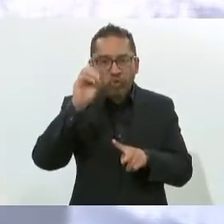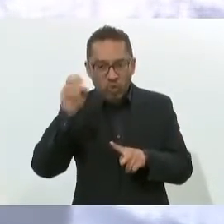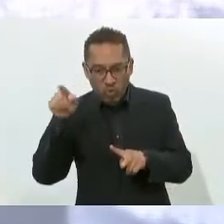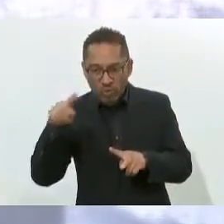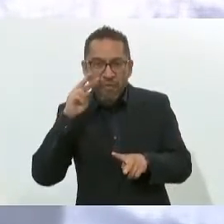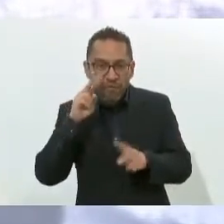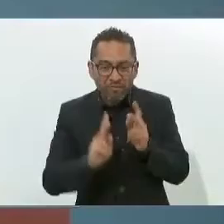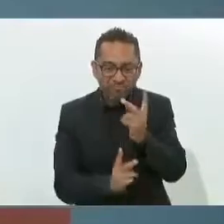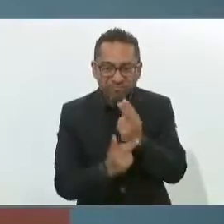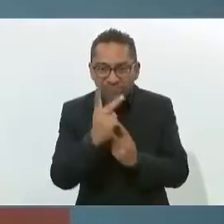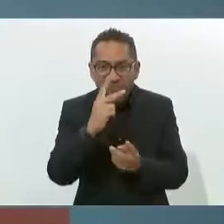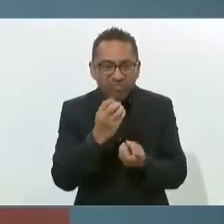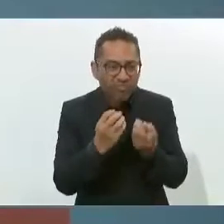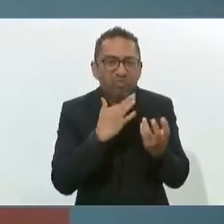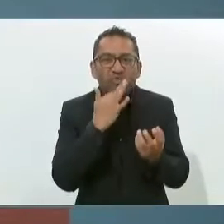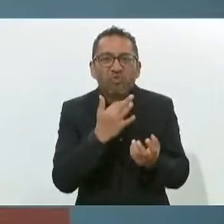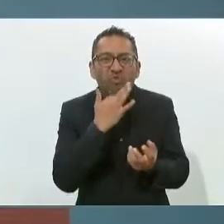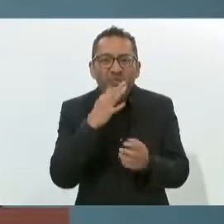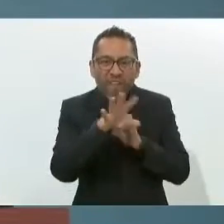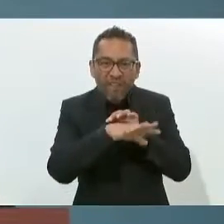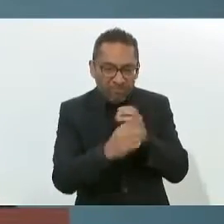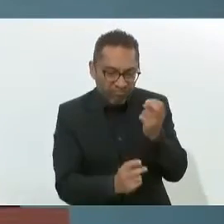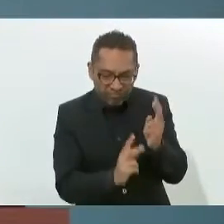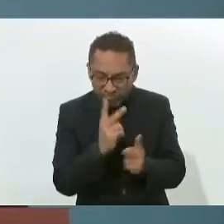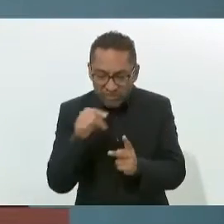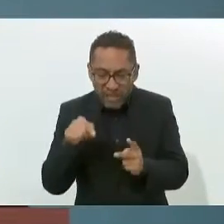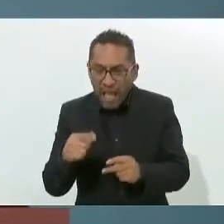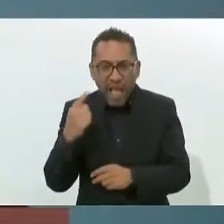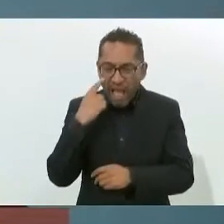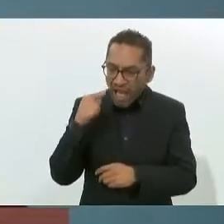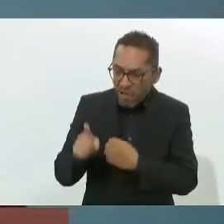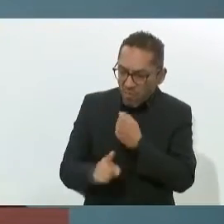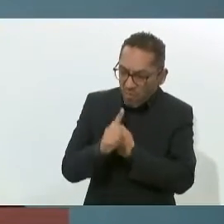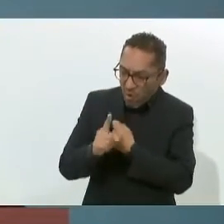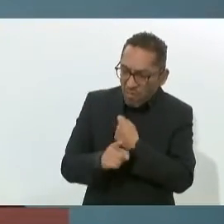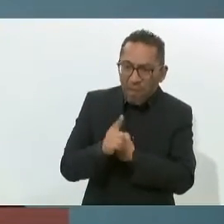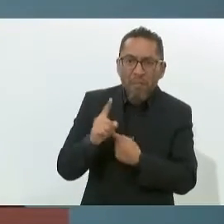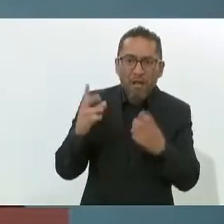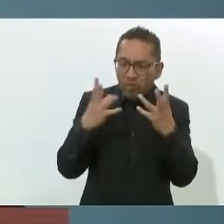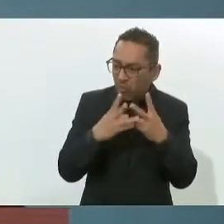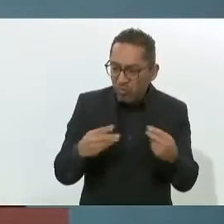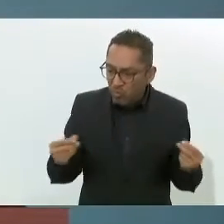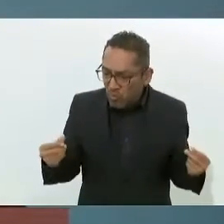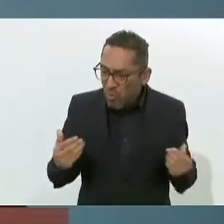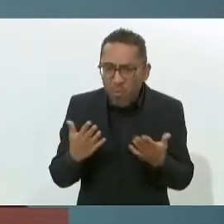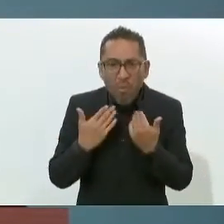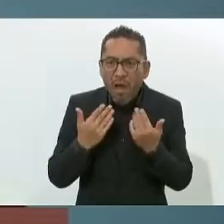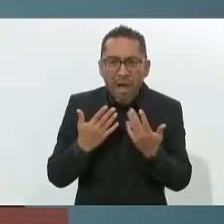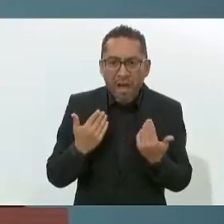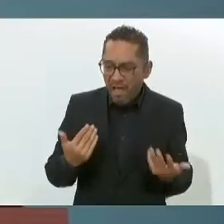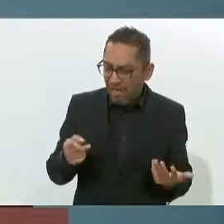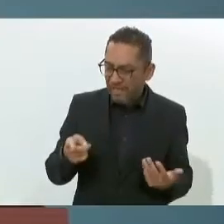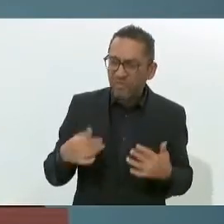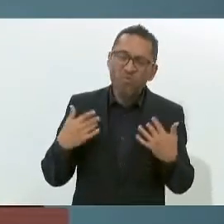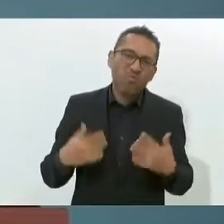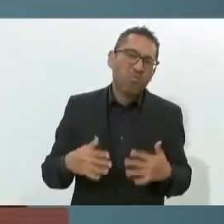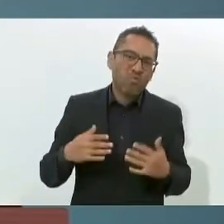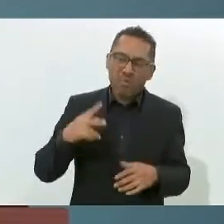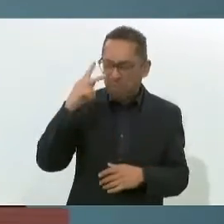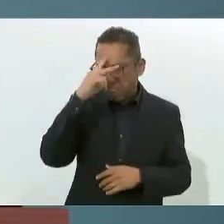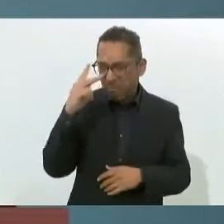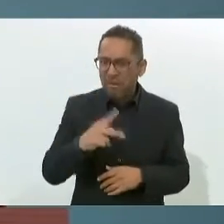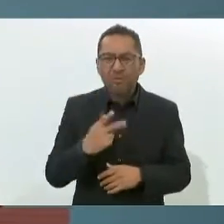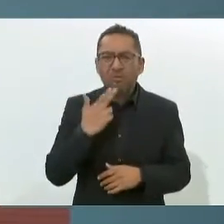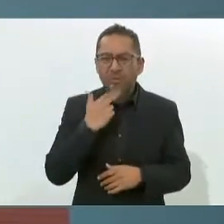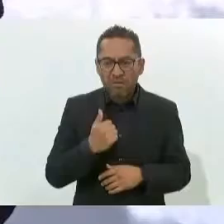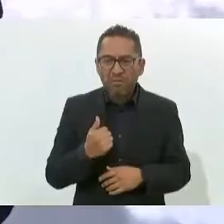ya que se trataba de un problema que no tenía solución, era una fatalidad. Dijimos,